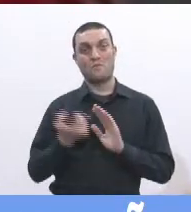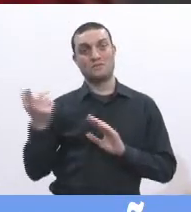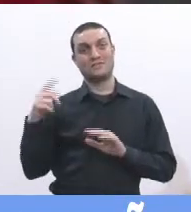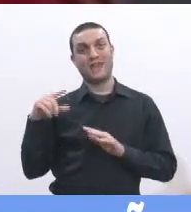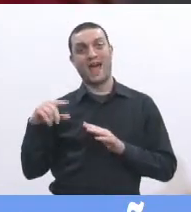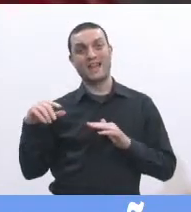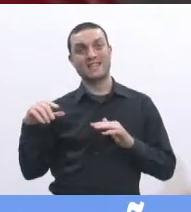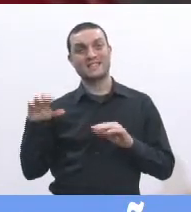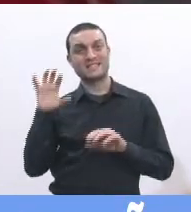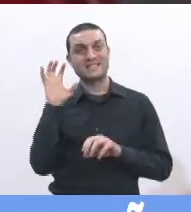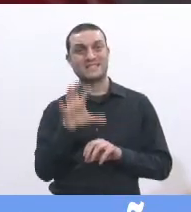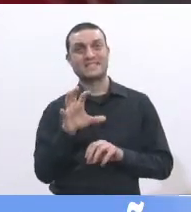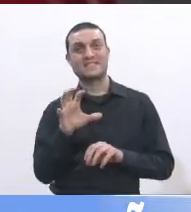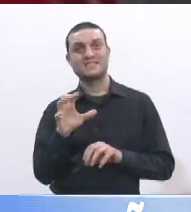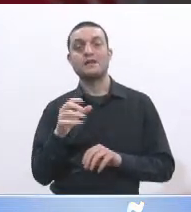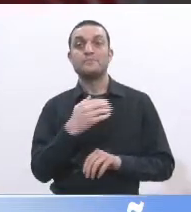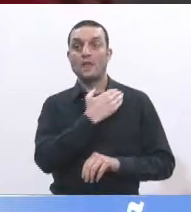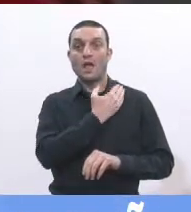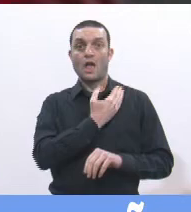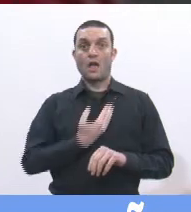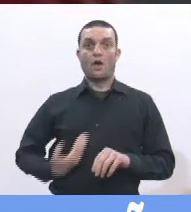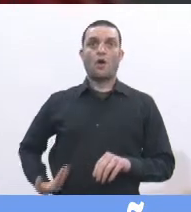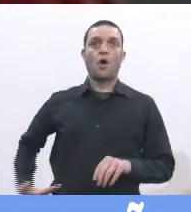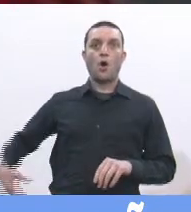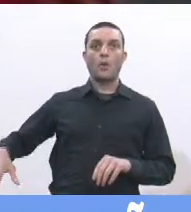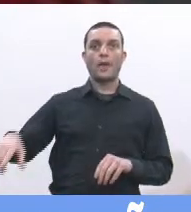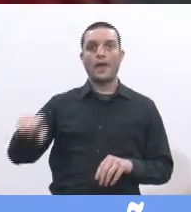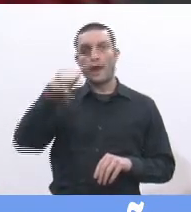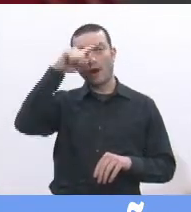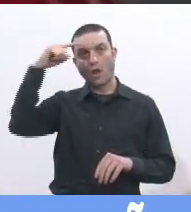auxilio y el presidente de la nación dictó